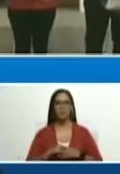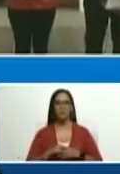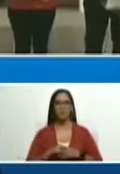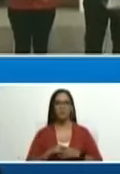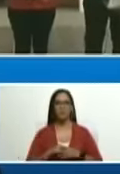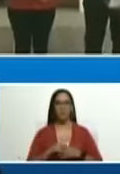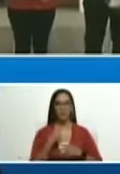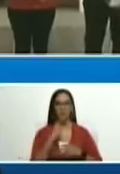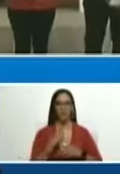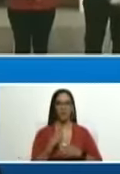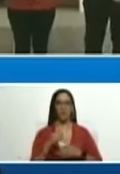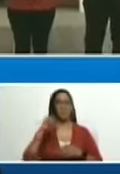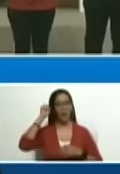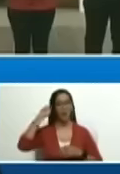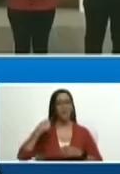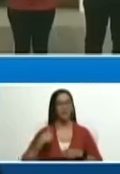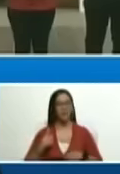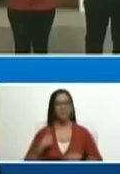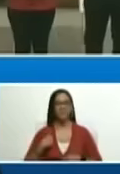Y dije, se acordarán de mí.